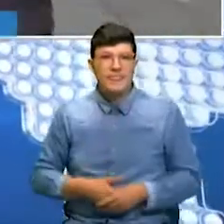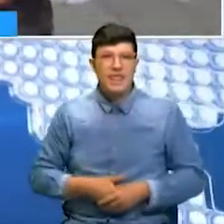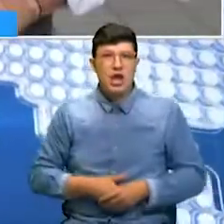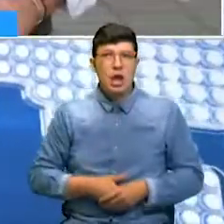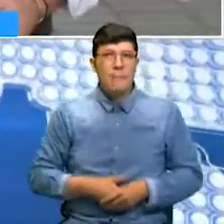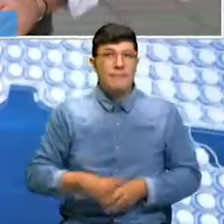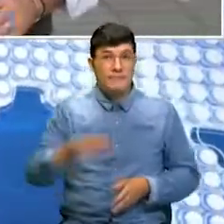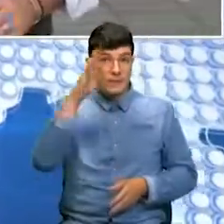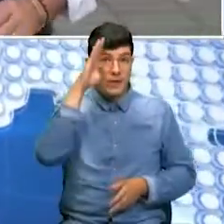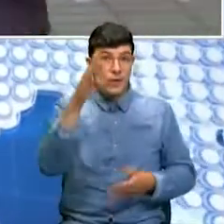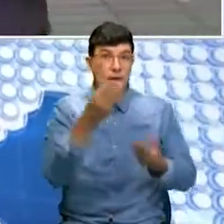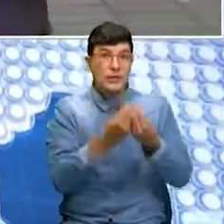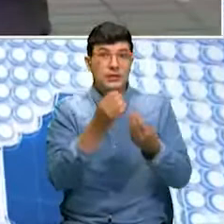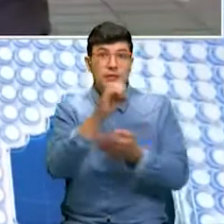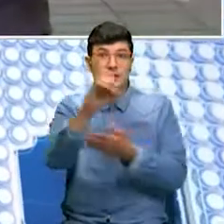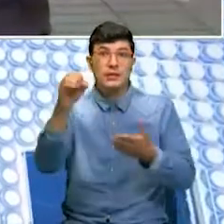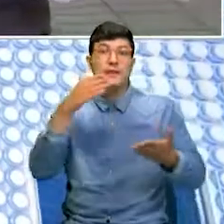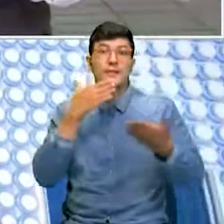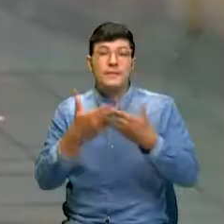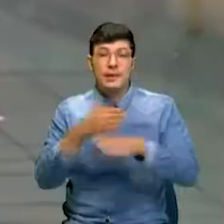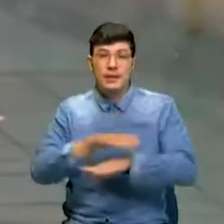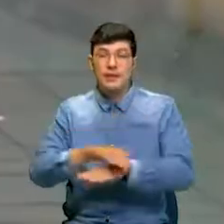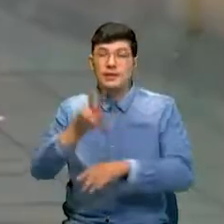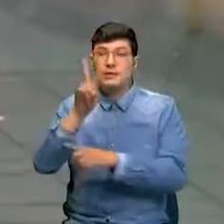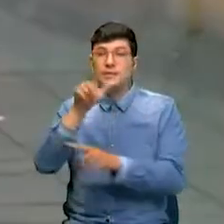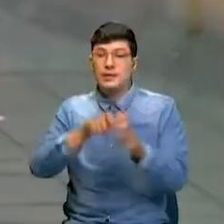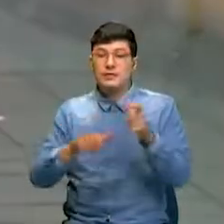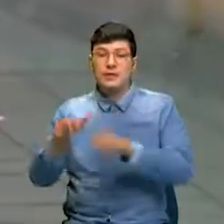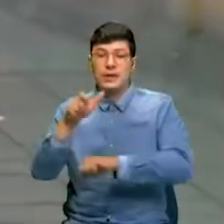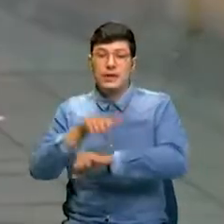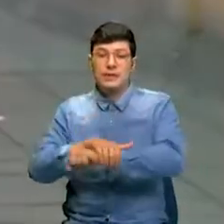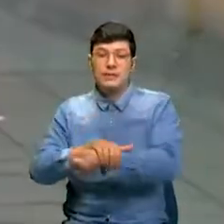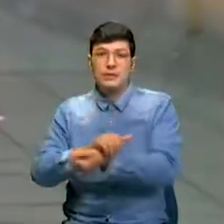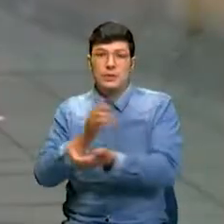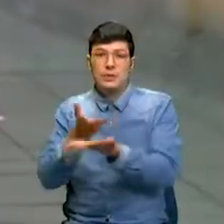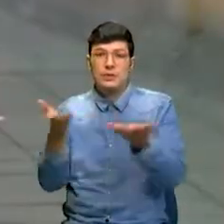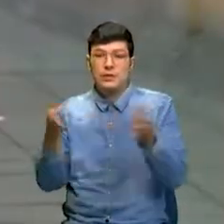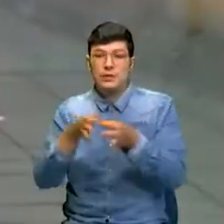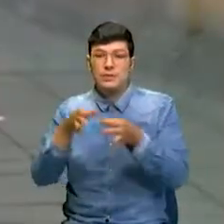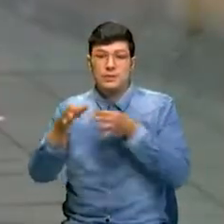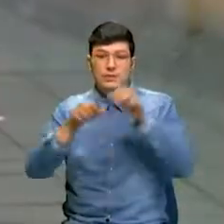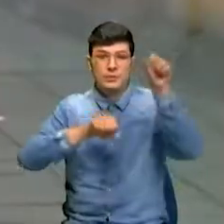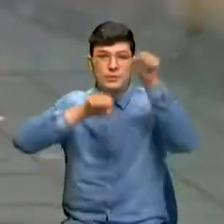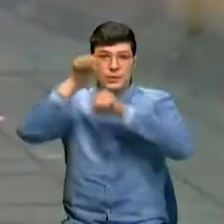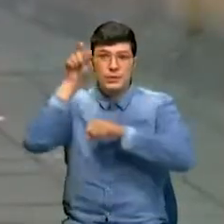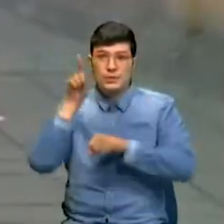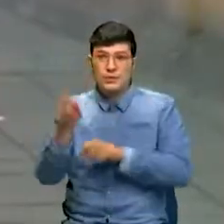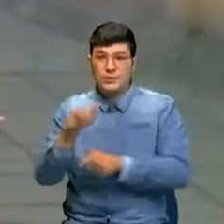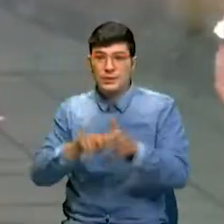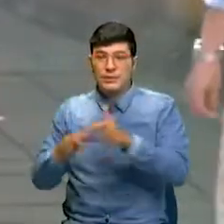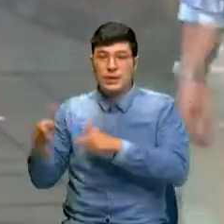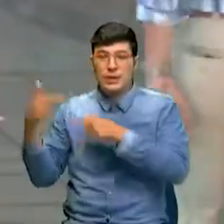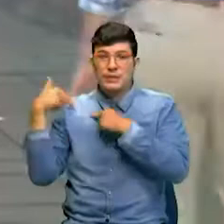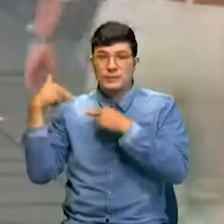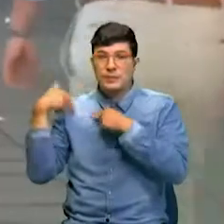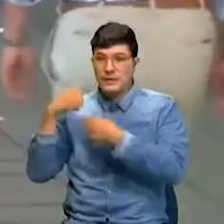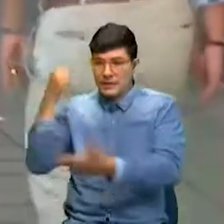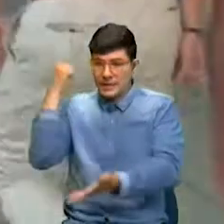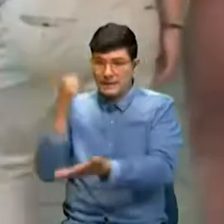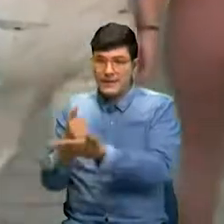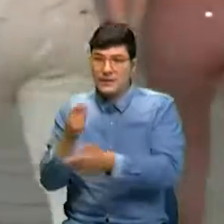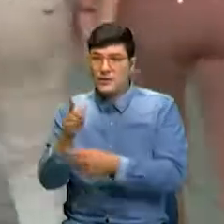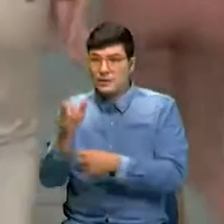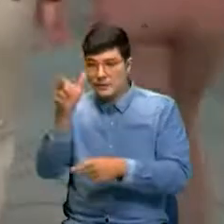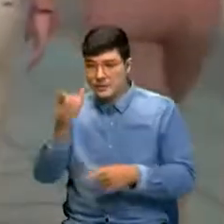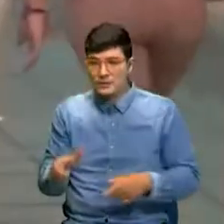hola compañeros buenas tardes pues estas dos personas fueron capturadas en el municipio del socorro están acusadas de ser los responsables de la muerte de una persona de